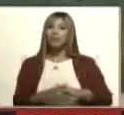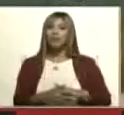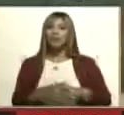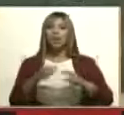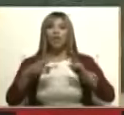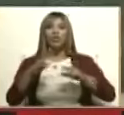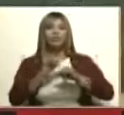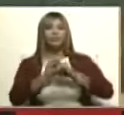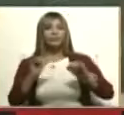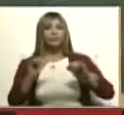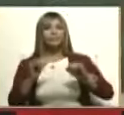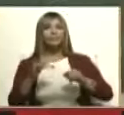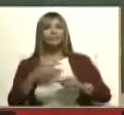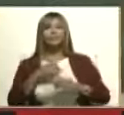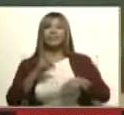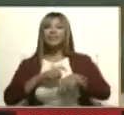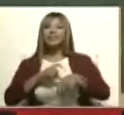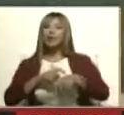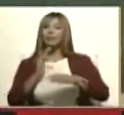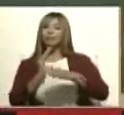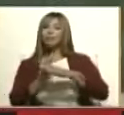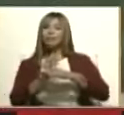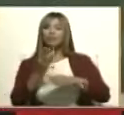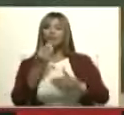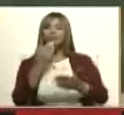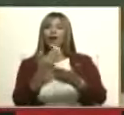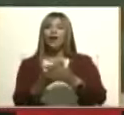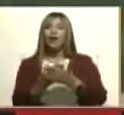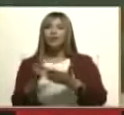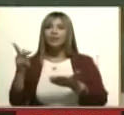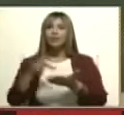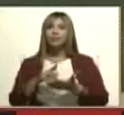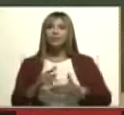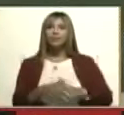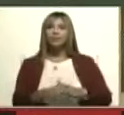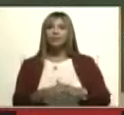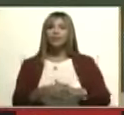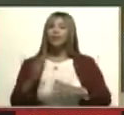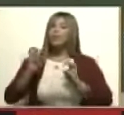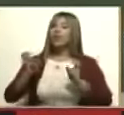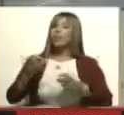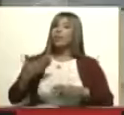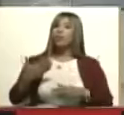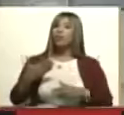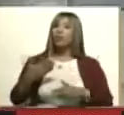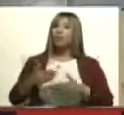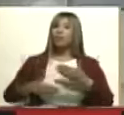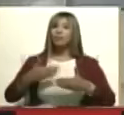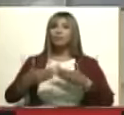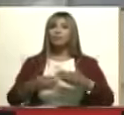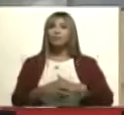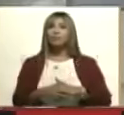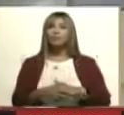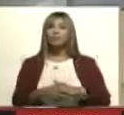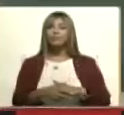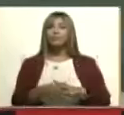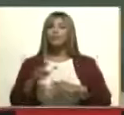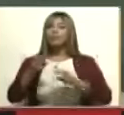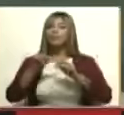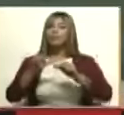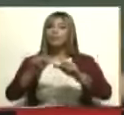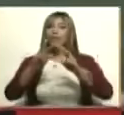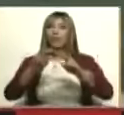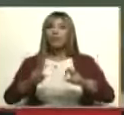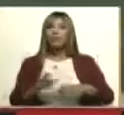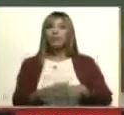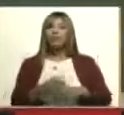12, nos tenemos que ir, lamentablemente. Bueno, muchísimas gracias por habernos acompañado. Es un tema importante. Bueno, pero se avanzó. Se sigue con la investigación, se